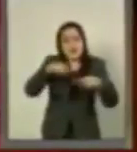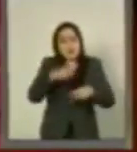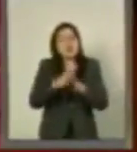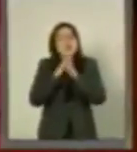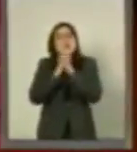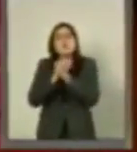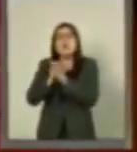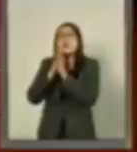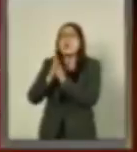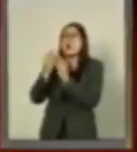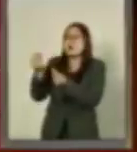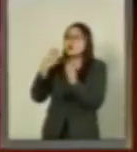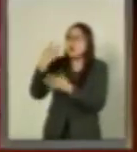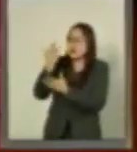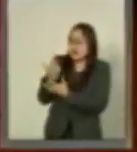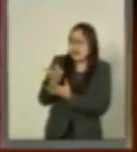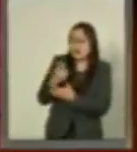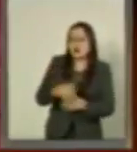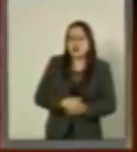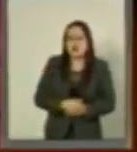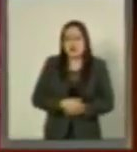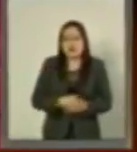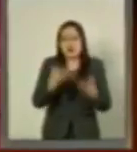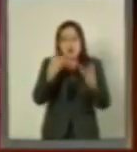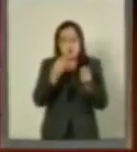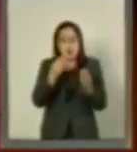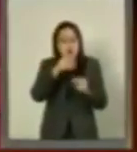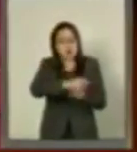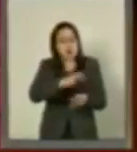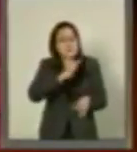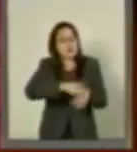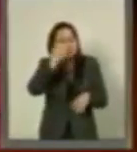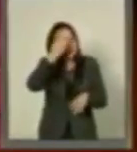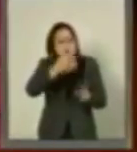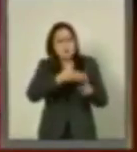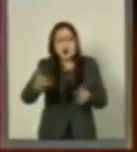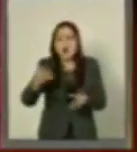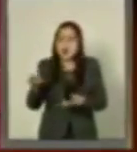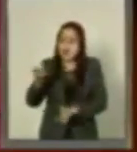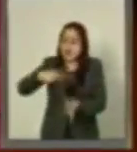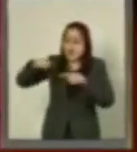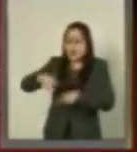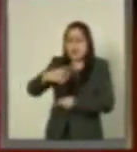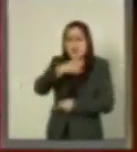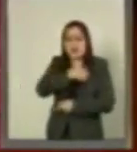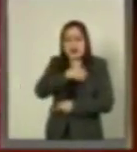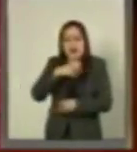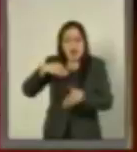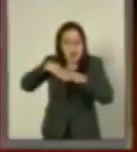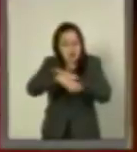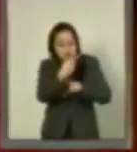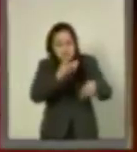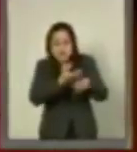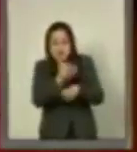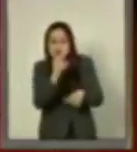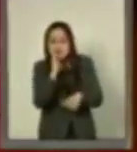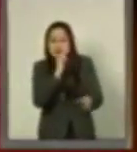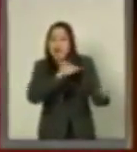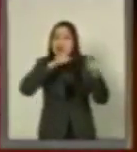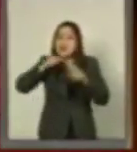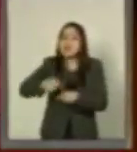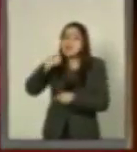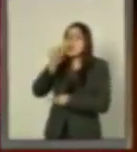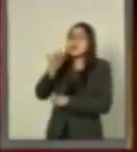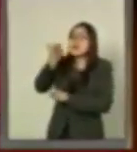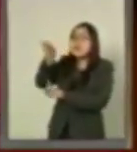dinero. Muchos de ellos se emplean más tiempo aquí en la capital que en sus estados. Entonces